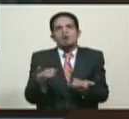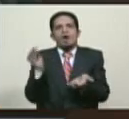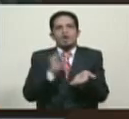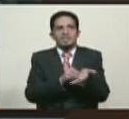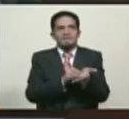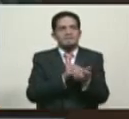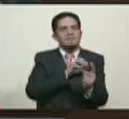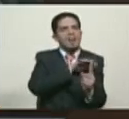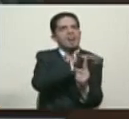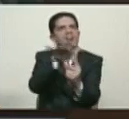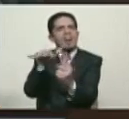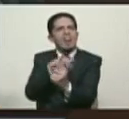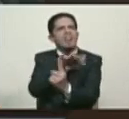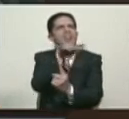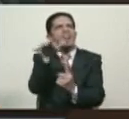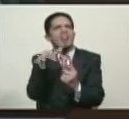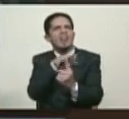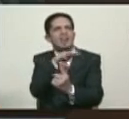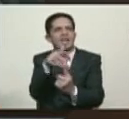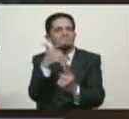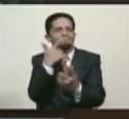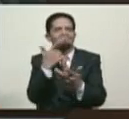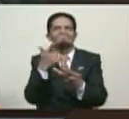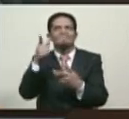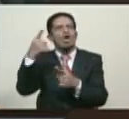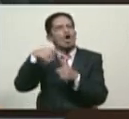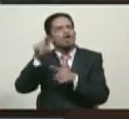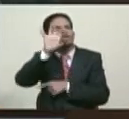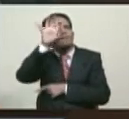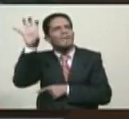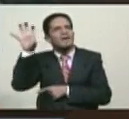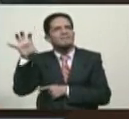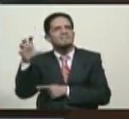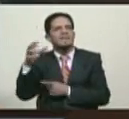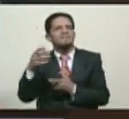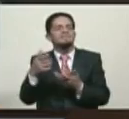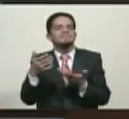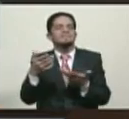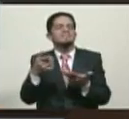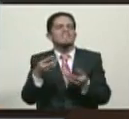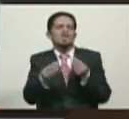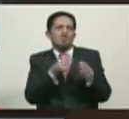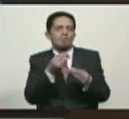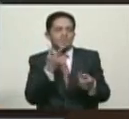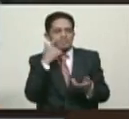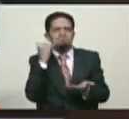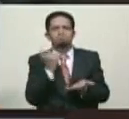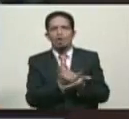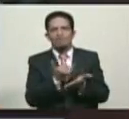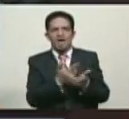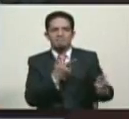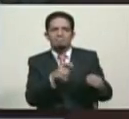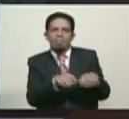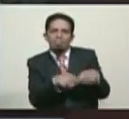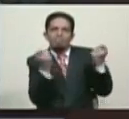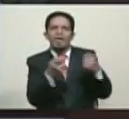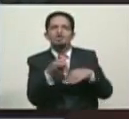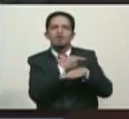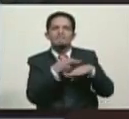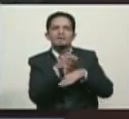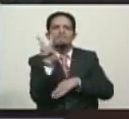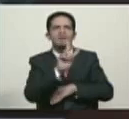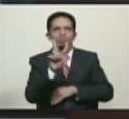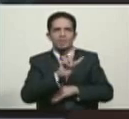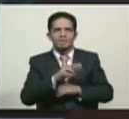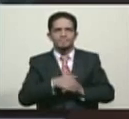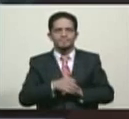de lo que son los libretos de las conspiraciones imperiales sobre el ensayo y el error. En este sentido,